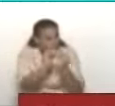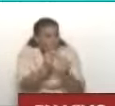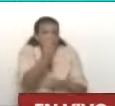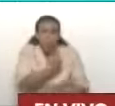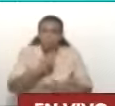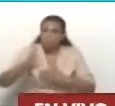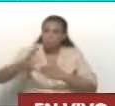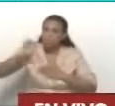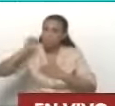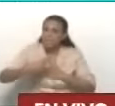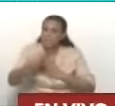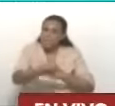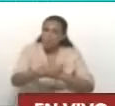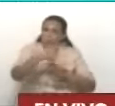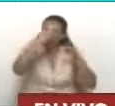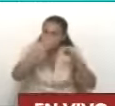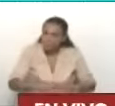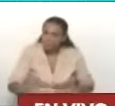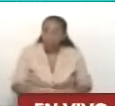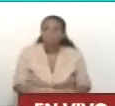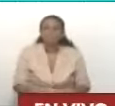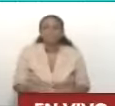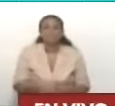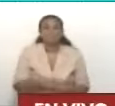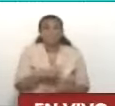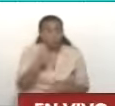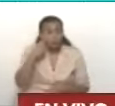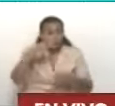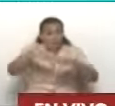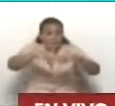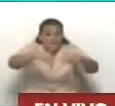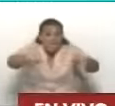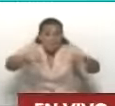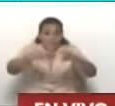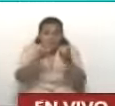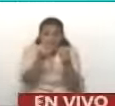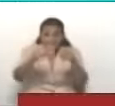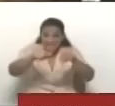cumplió. Fíjese, nosotros en esos suelos